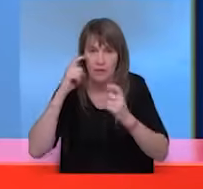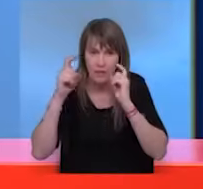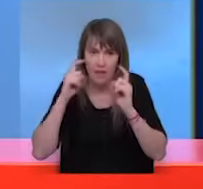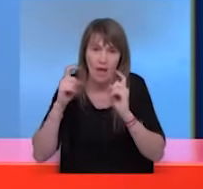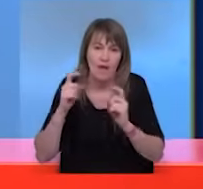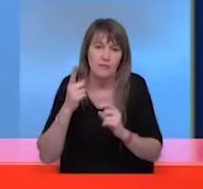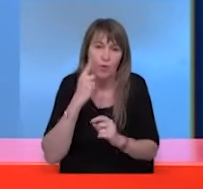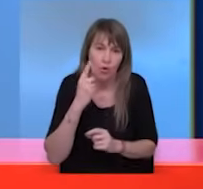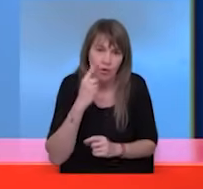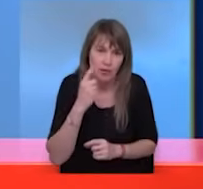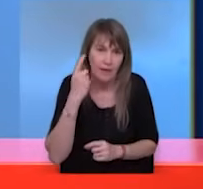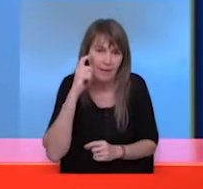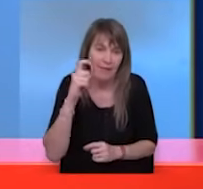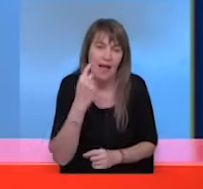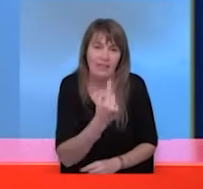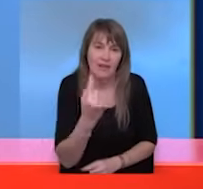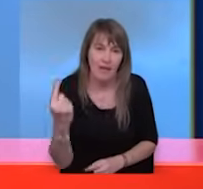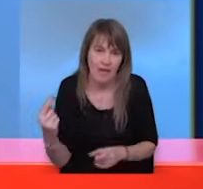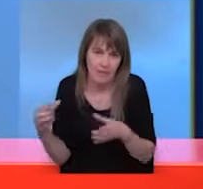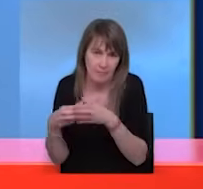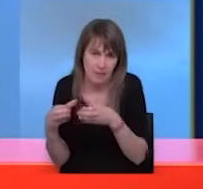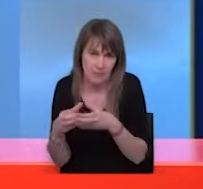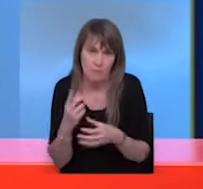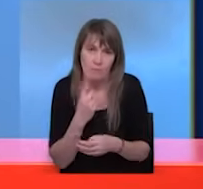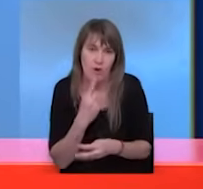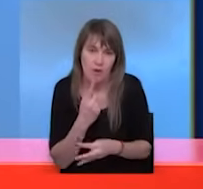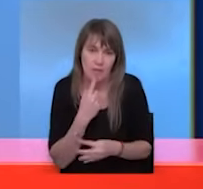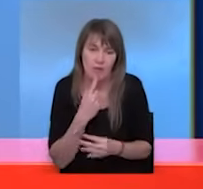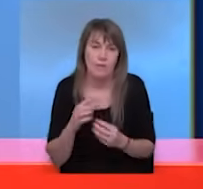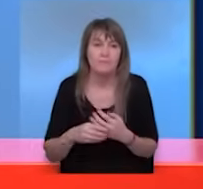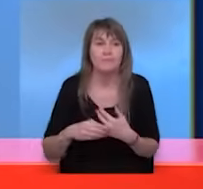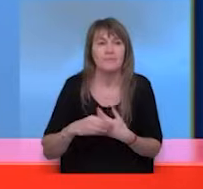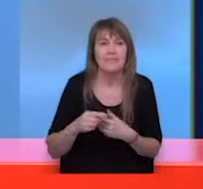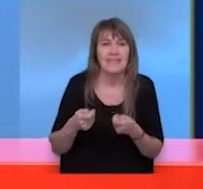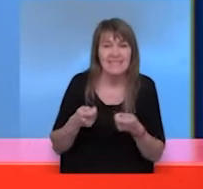ideas de cada partido político la insistencia en ese